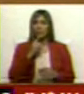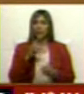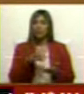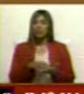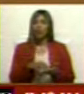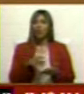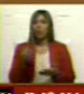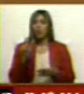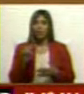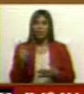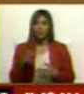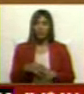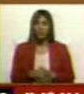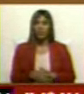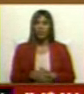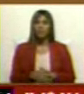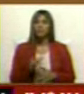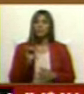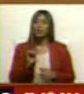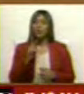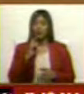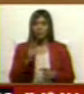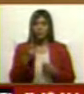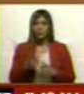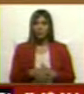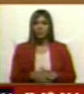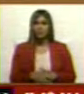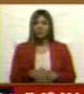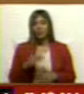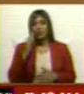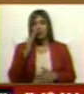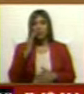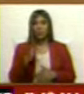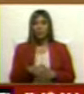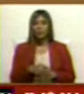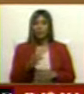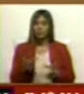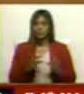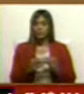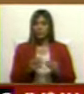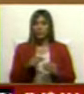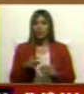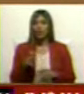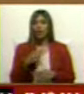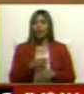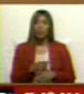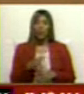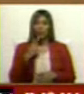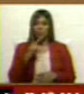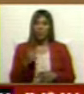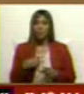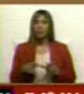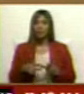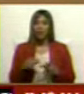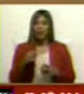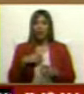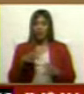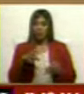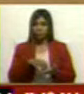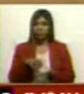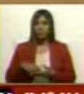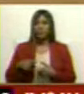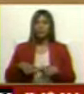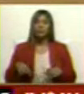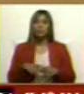Guayana Esequiba. Y como sabemos, pues la creación de los estados, de las entidades territoriales, tienen